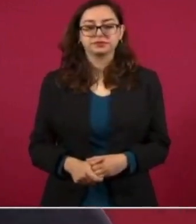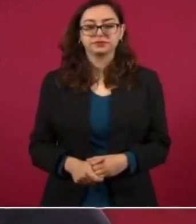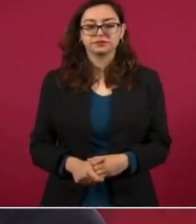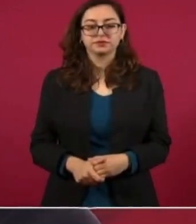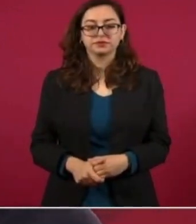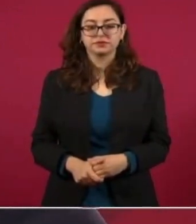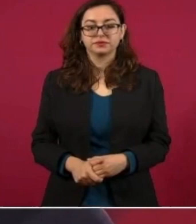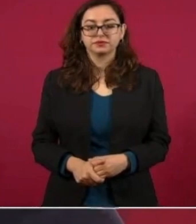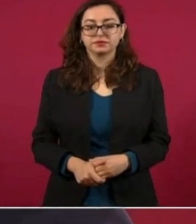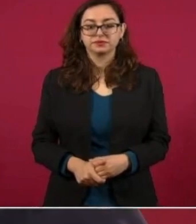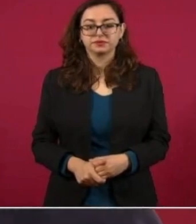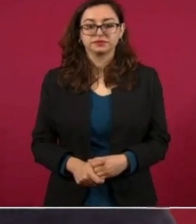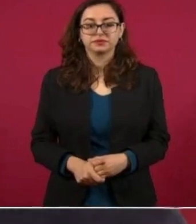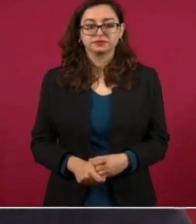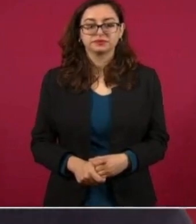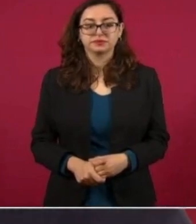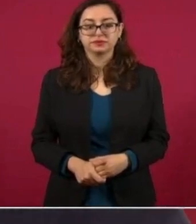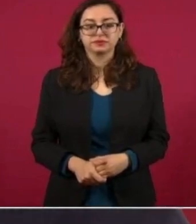algunos podrán decir,